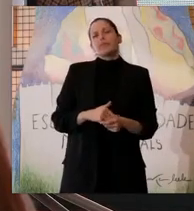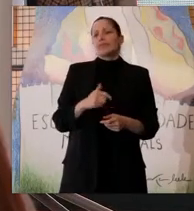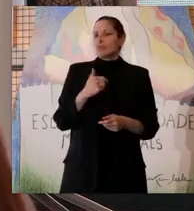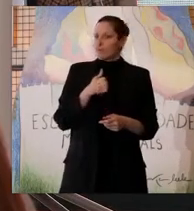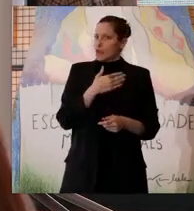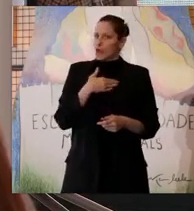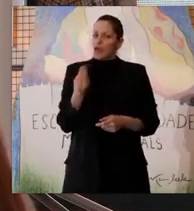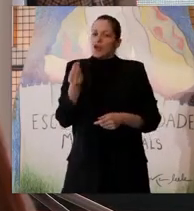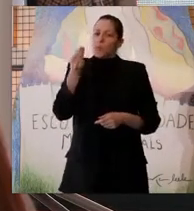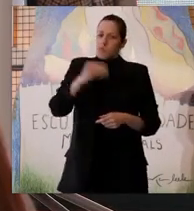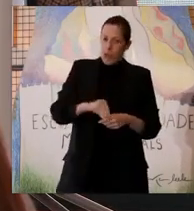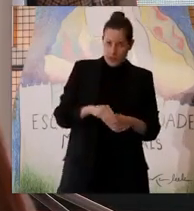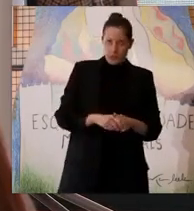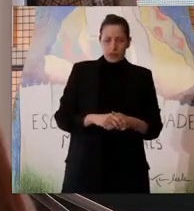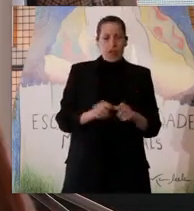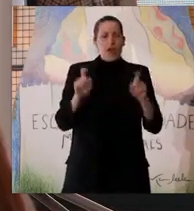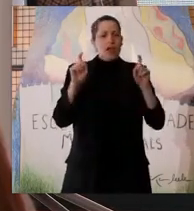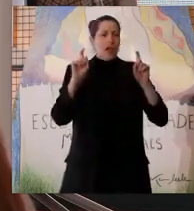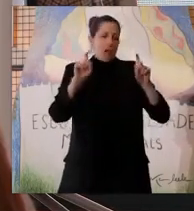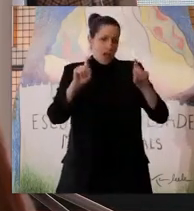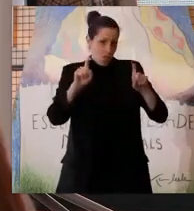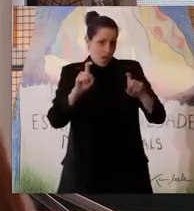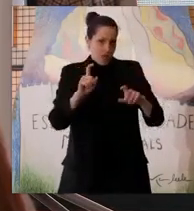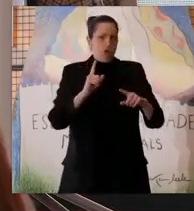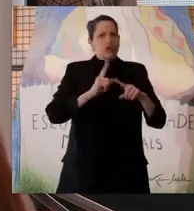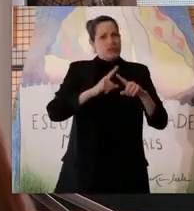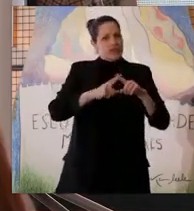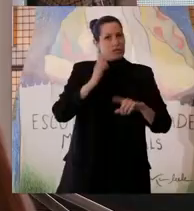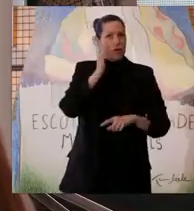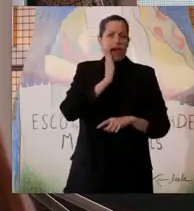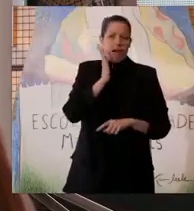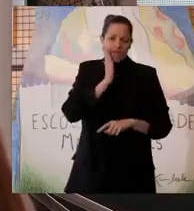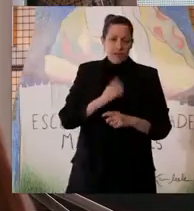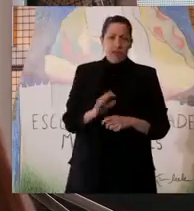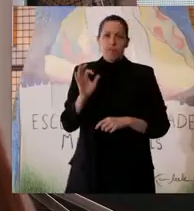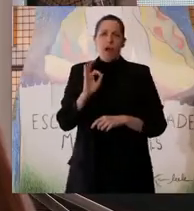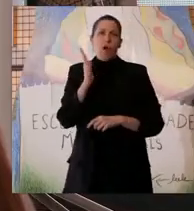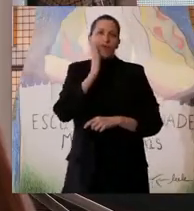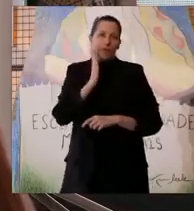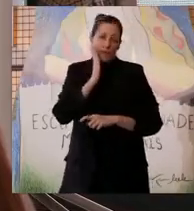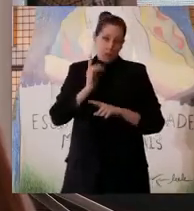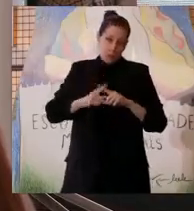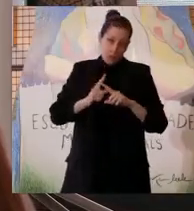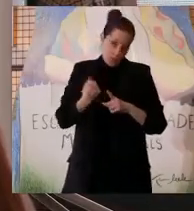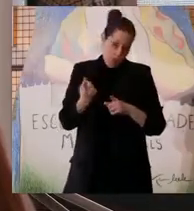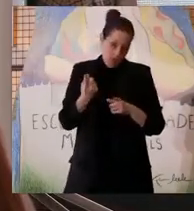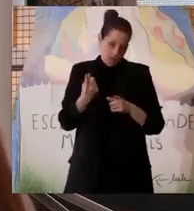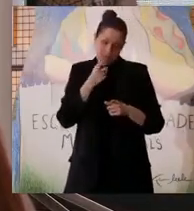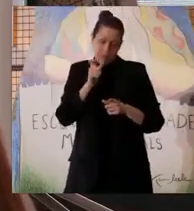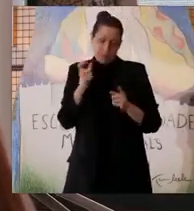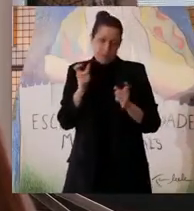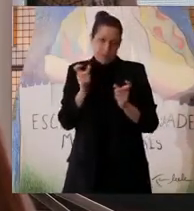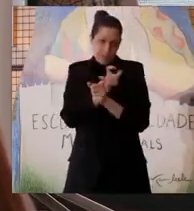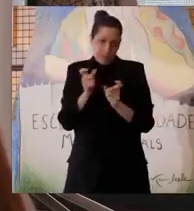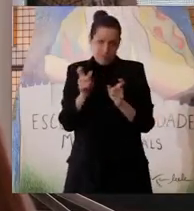la educación sexual afectiva afectivo sexual como lo queramos Llamar ha entrado ya en dos legislaciones que es en la ley de